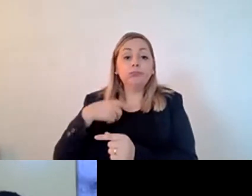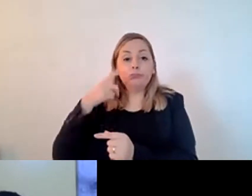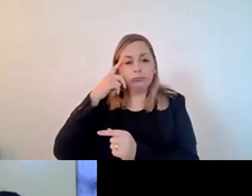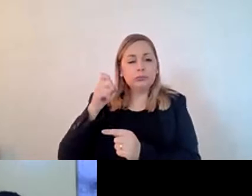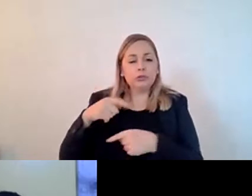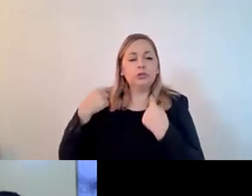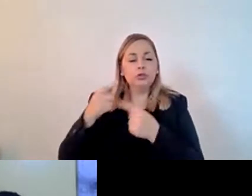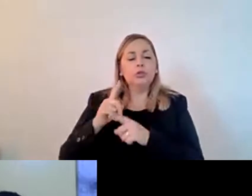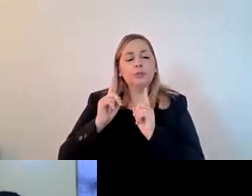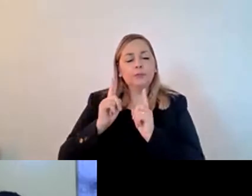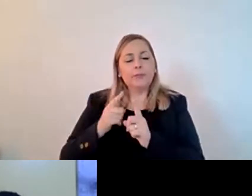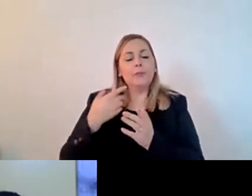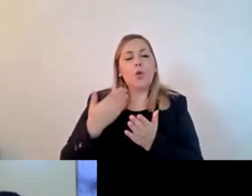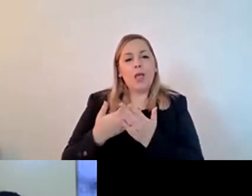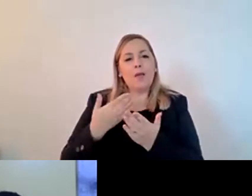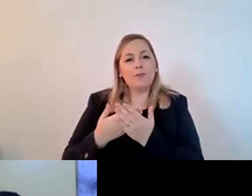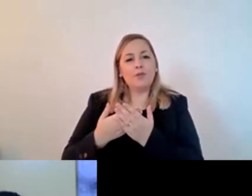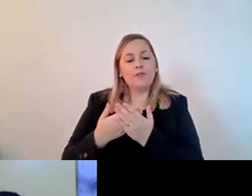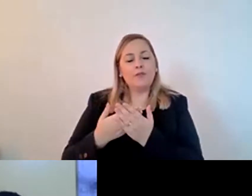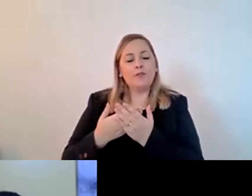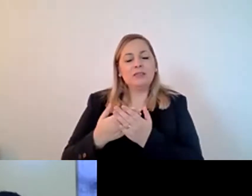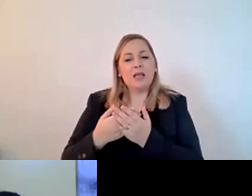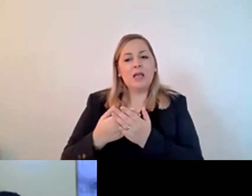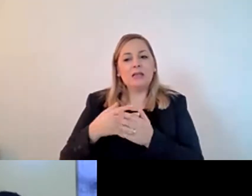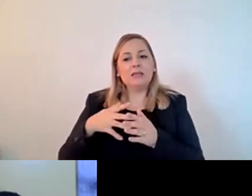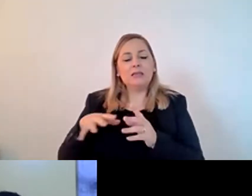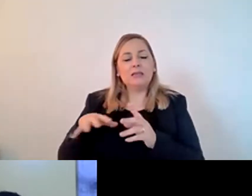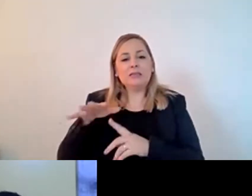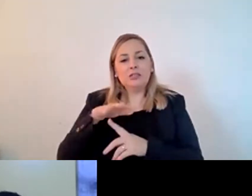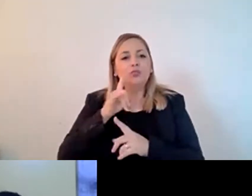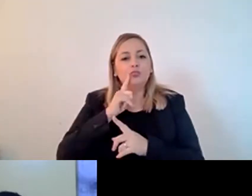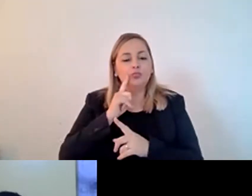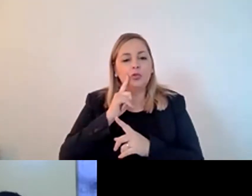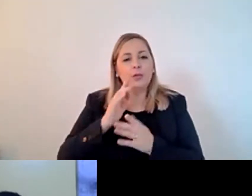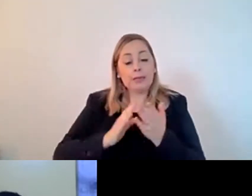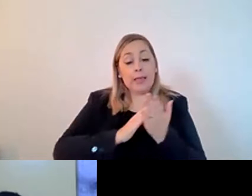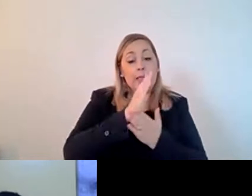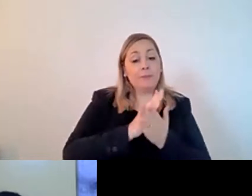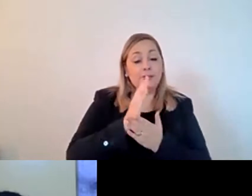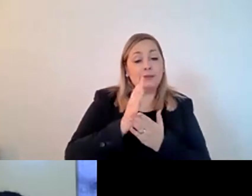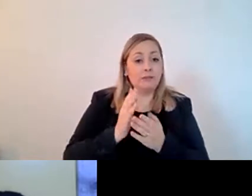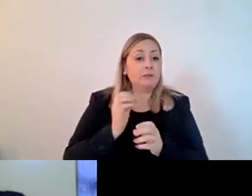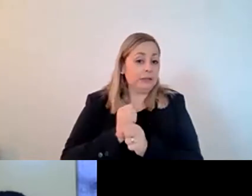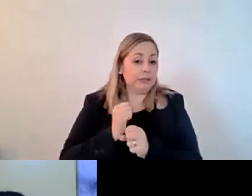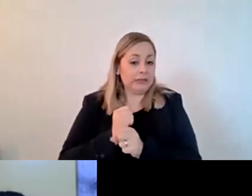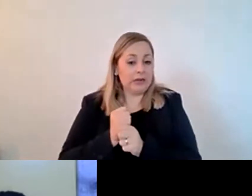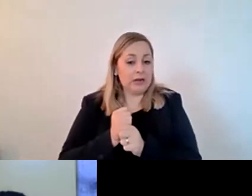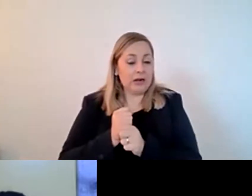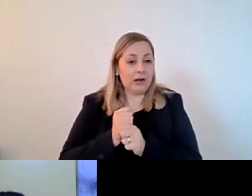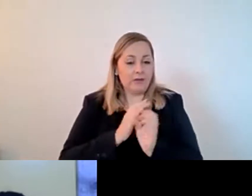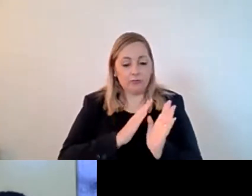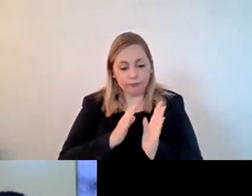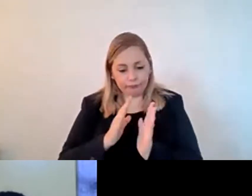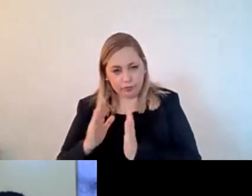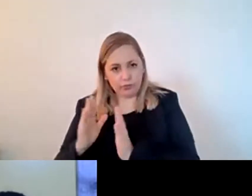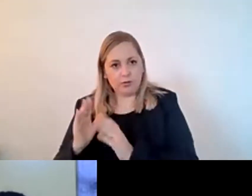tiene que aprovechar los recursos que tiene para partir con eso y trabajar, ¿no? En forma Sí, más...